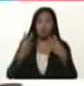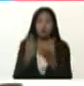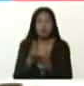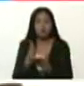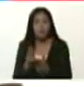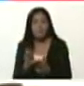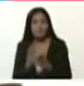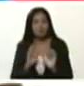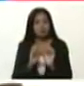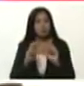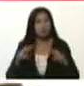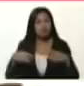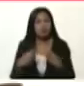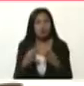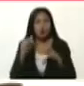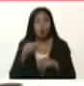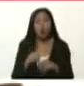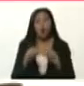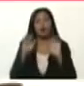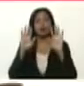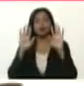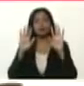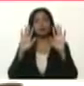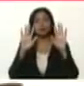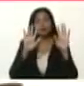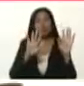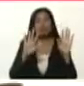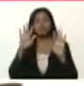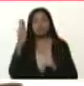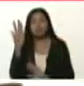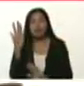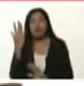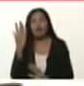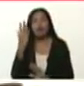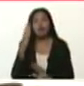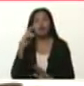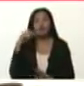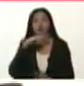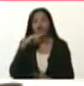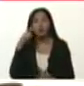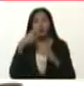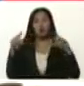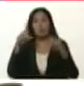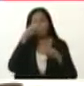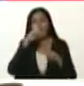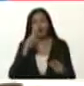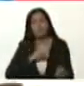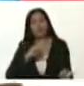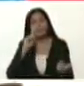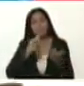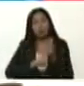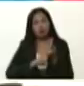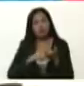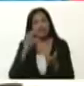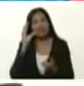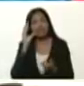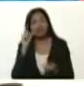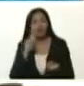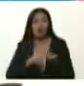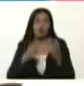siempre, permanente. Hoy 15 de octubre también cumpleaños Cilia. ¿Mm? Veníamos